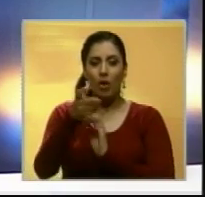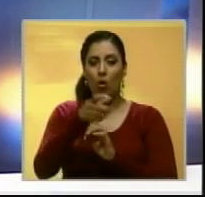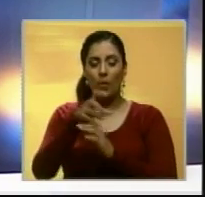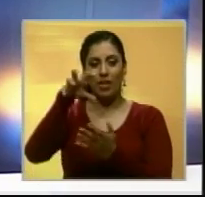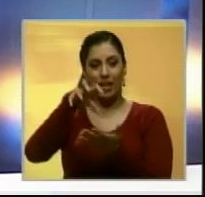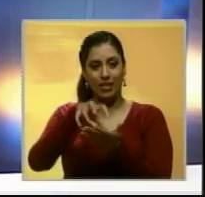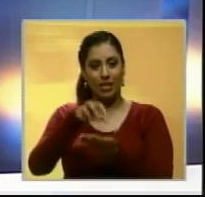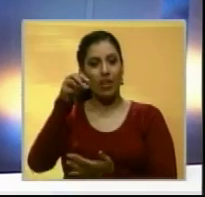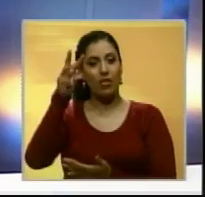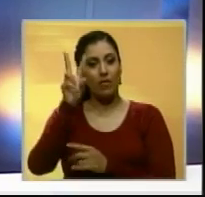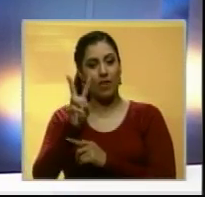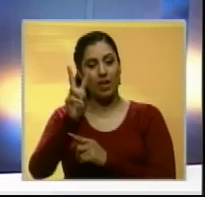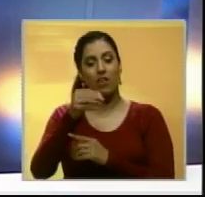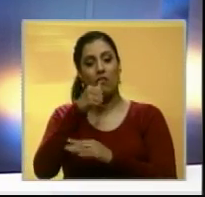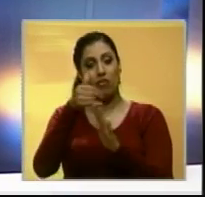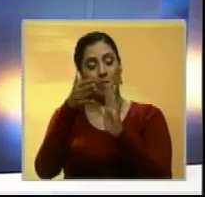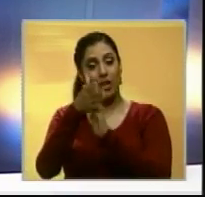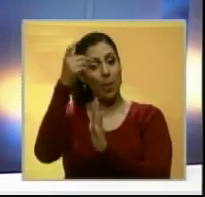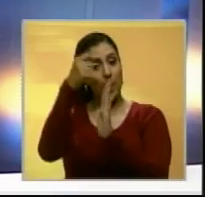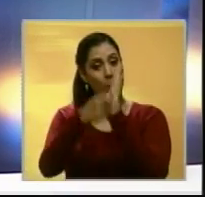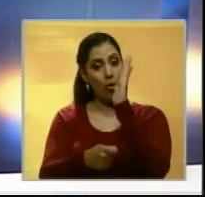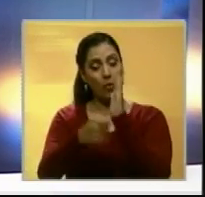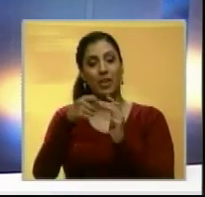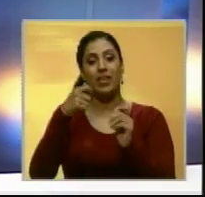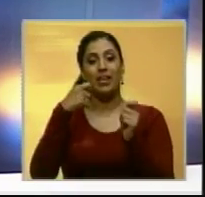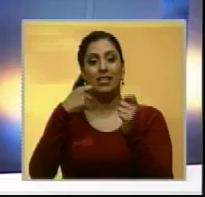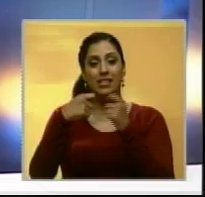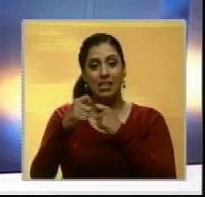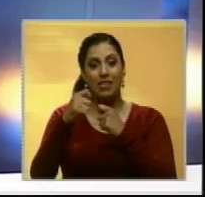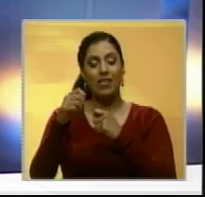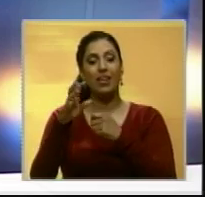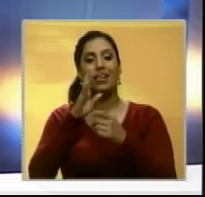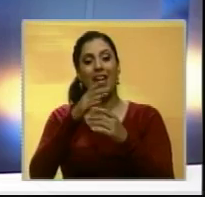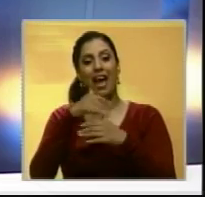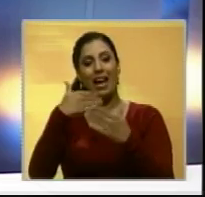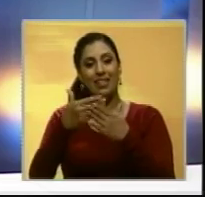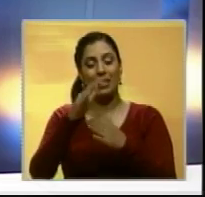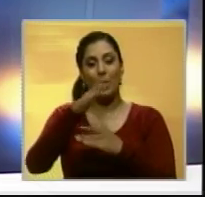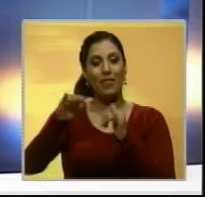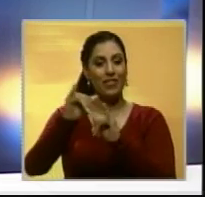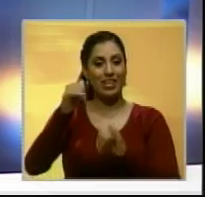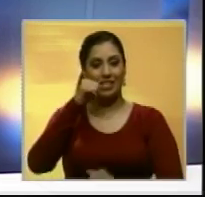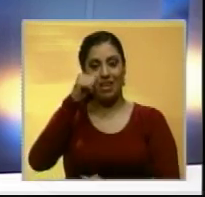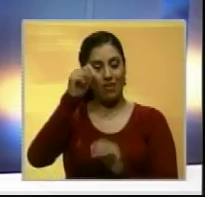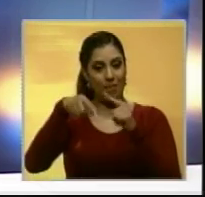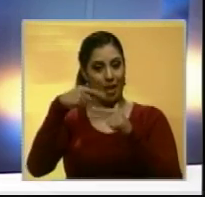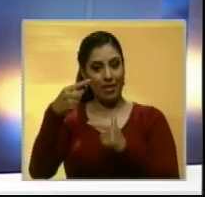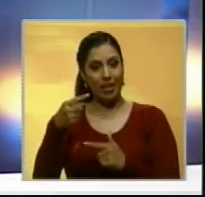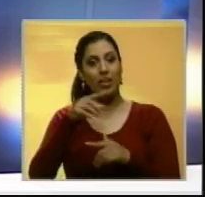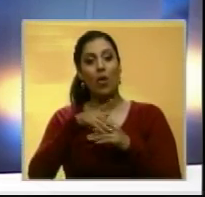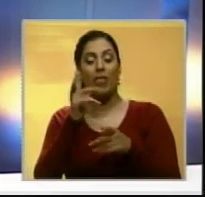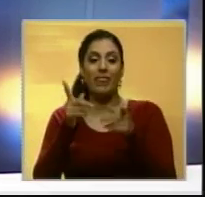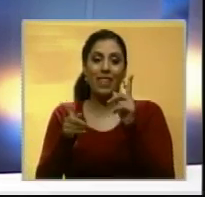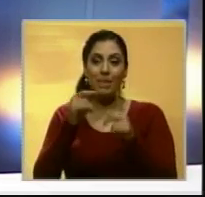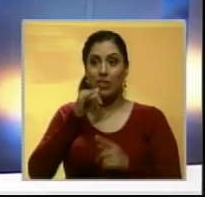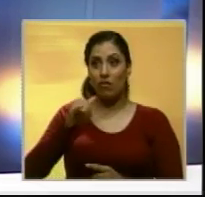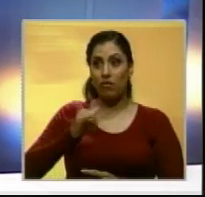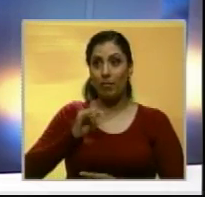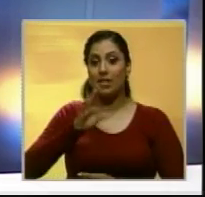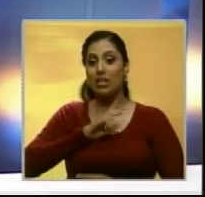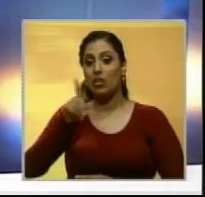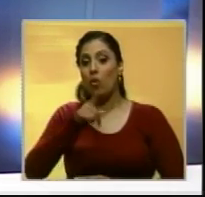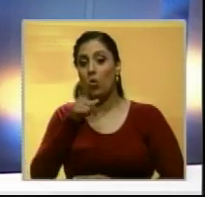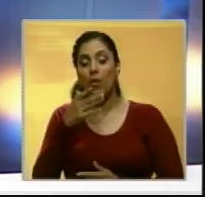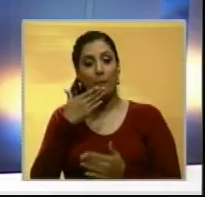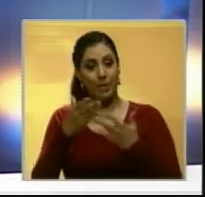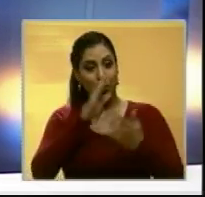gobernador del estado Vargas, anunció que la prohibición de tráfico marino podría extenderse hasta este sábado en la mañana, dependiendo de la información que puedan